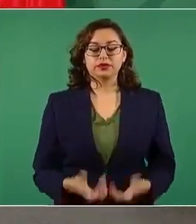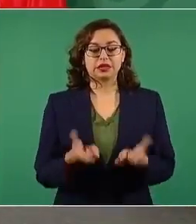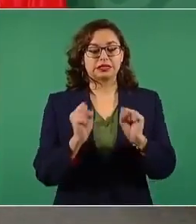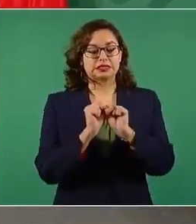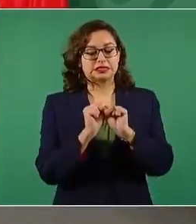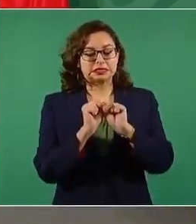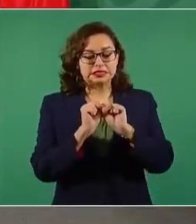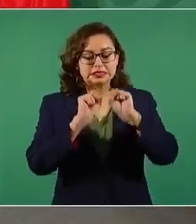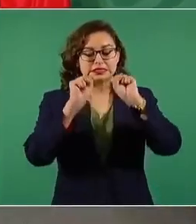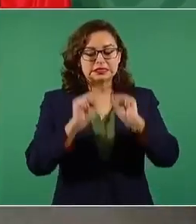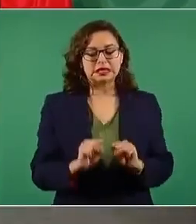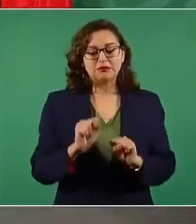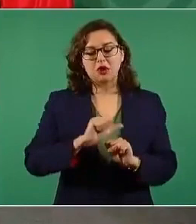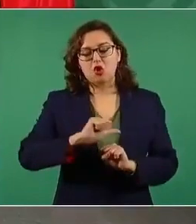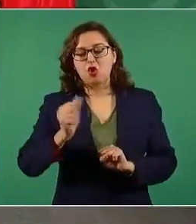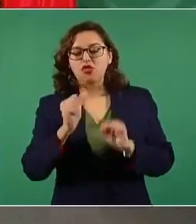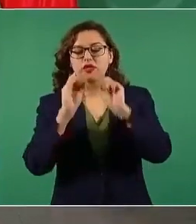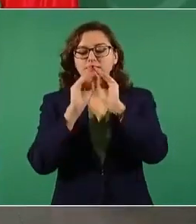nicotina.